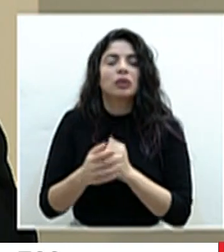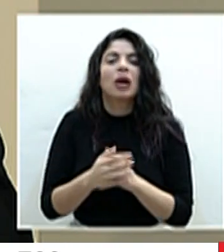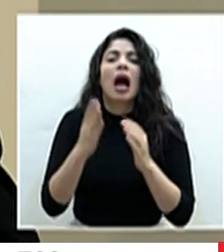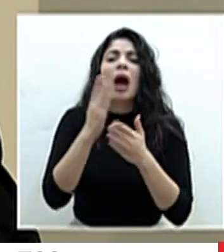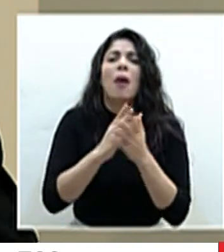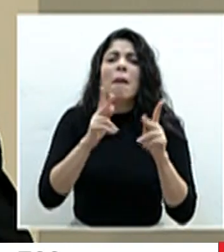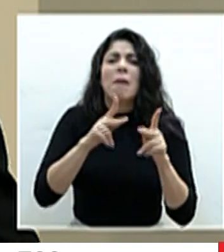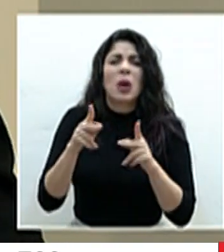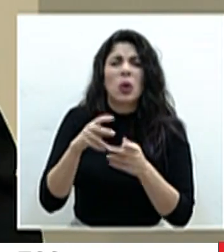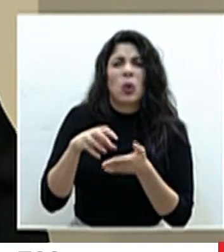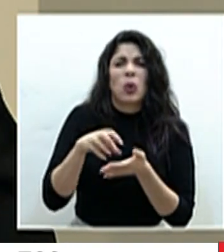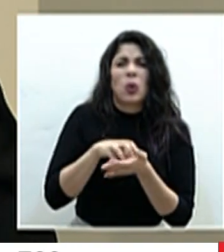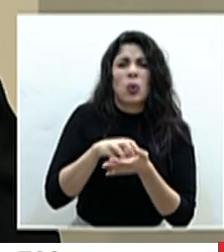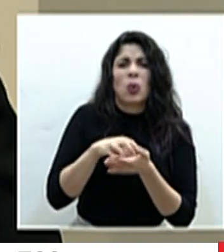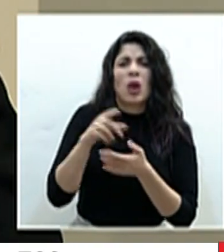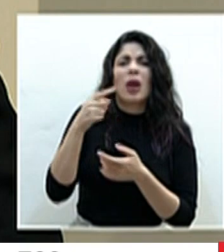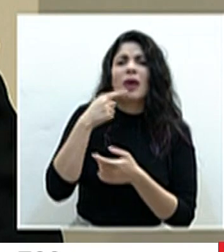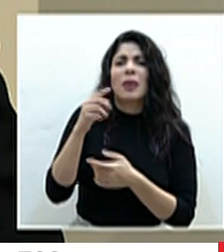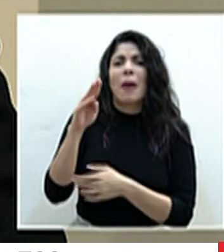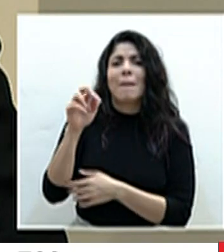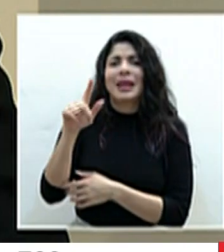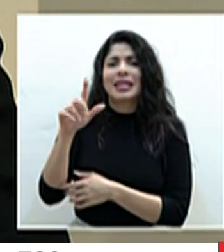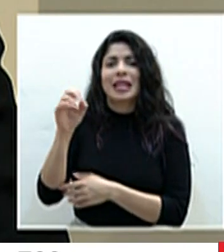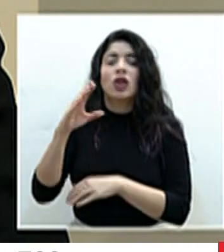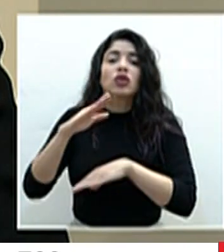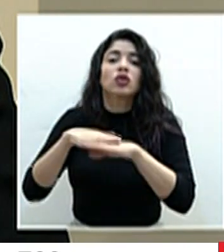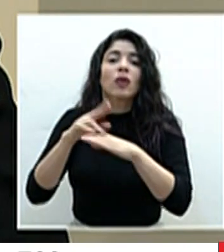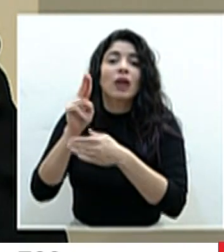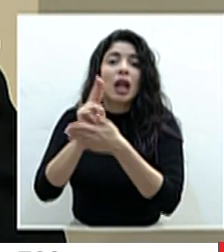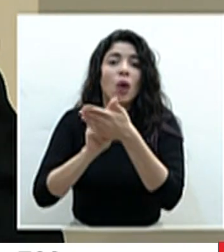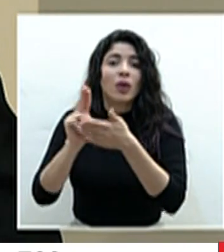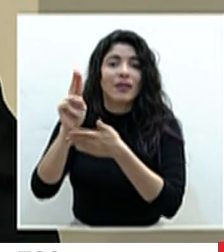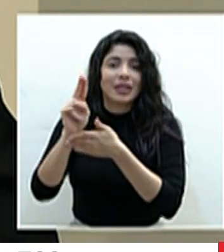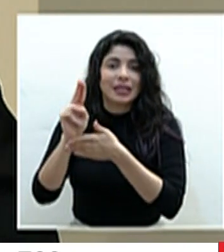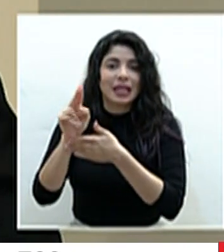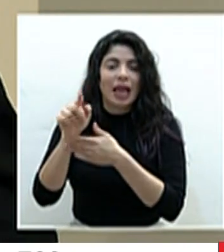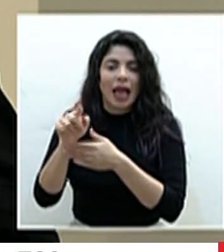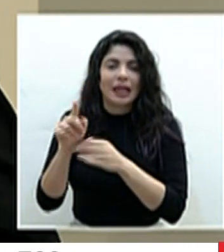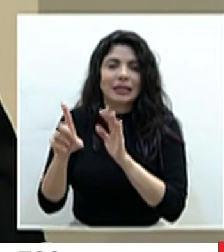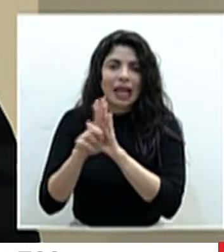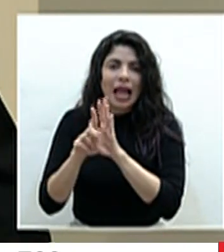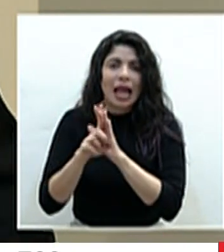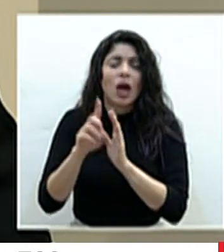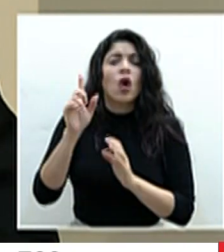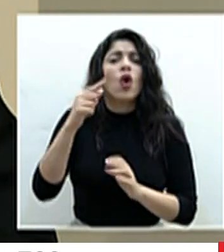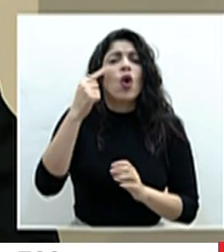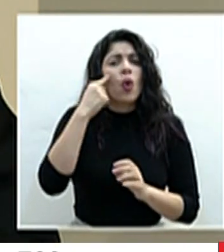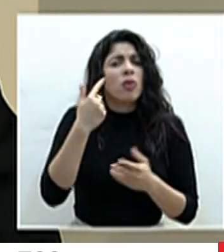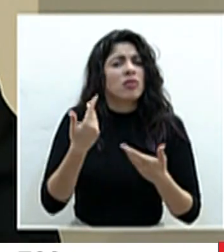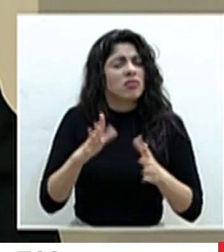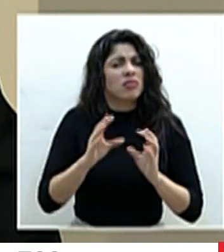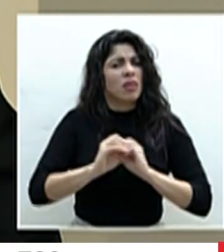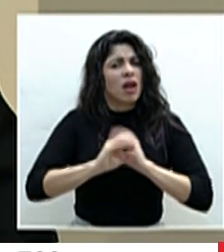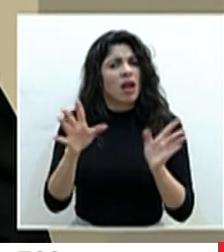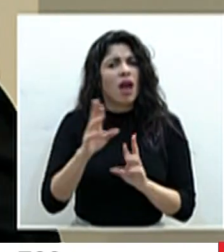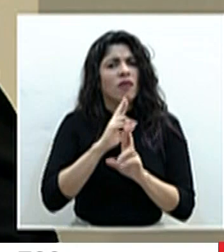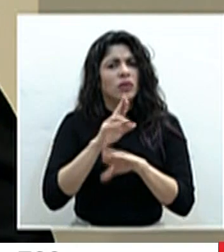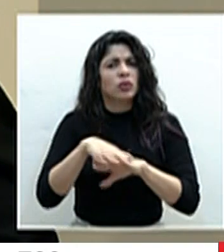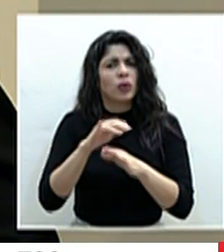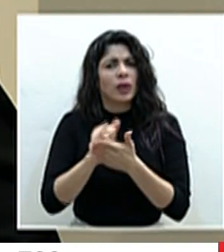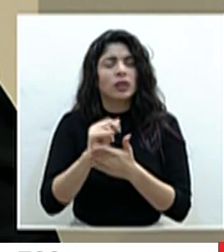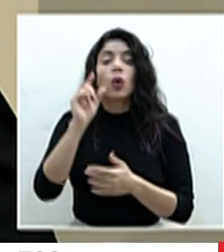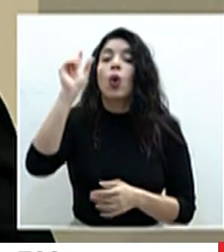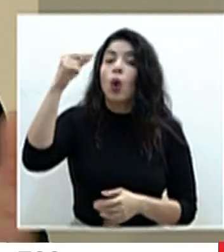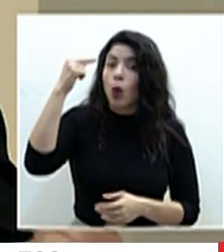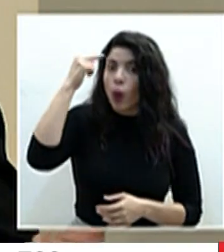don Marcelo a título personal en relación con las universidades y la ley. El gobierno tuvo una posición muy clara en eso, y el